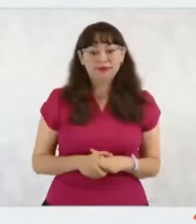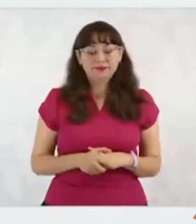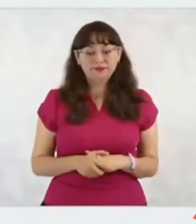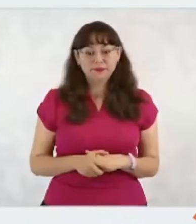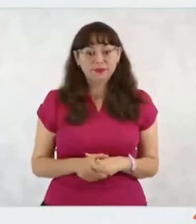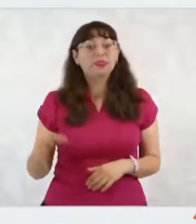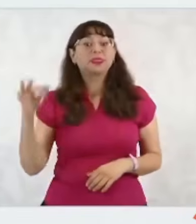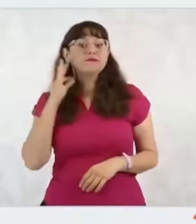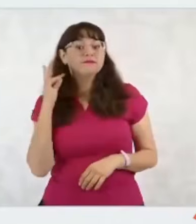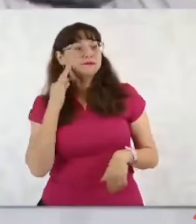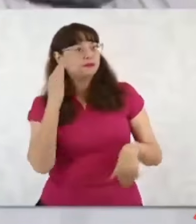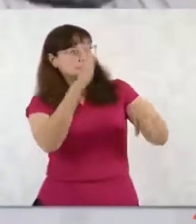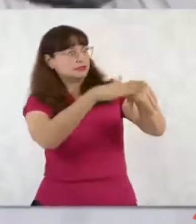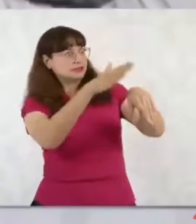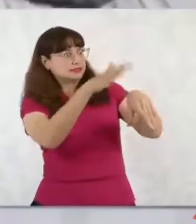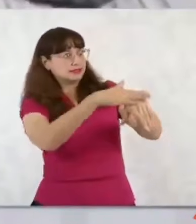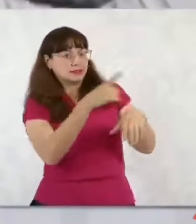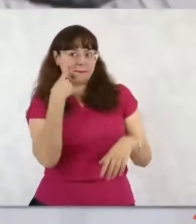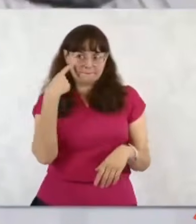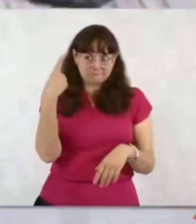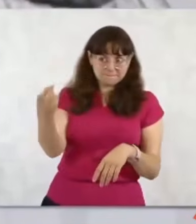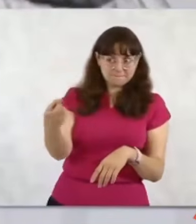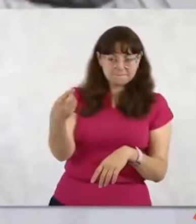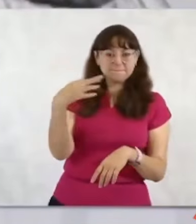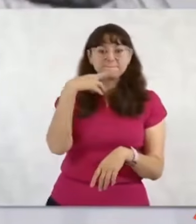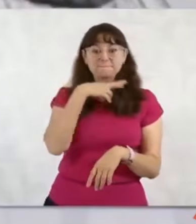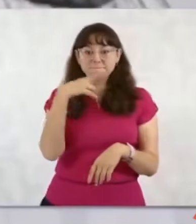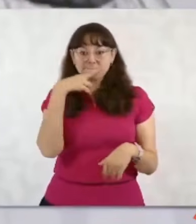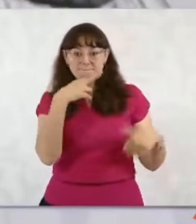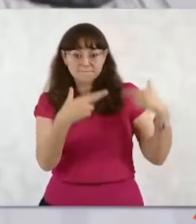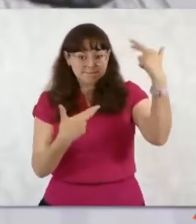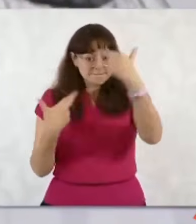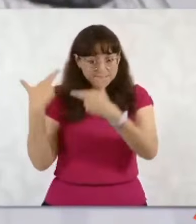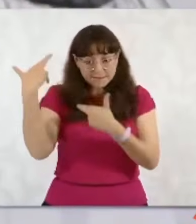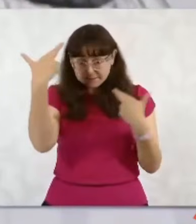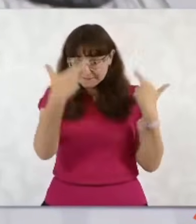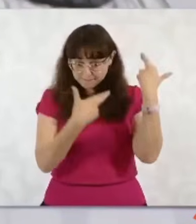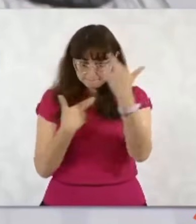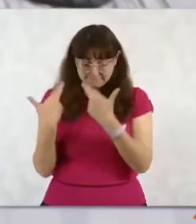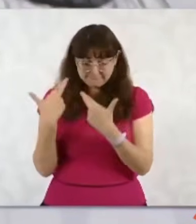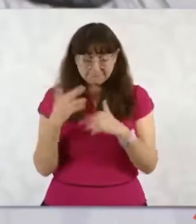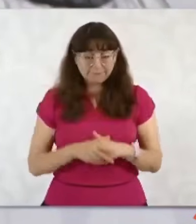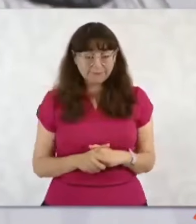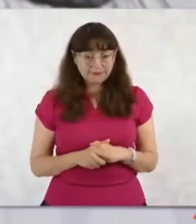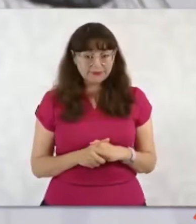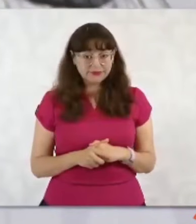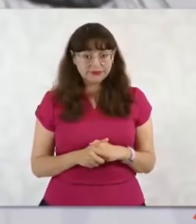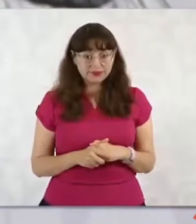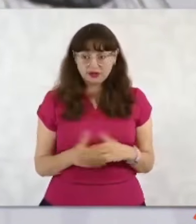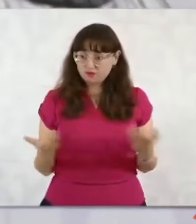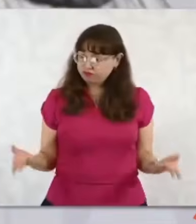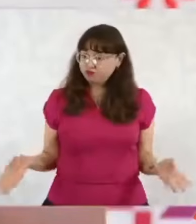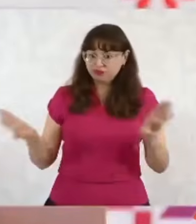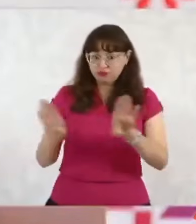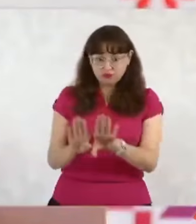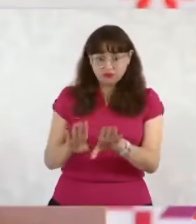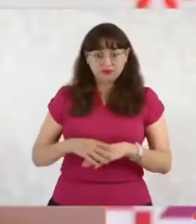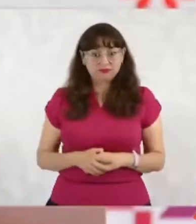Solicitó a la Fiscalía su cateo y clausura.